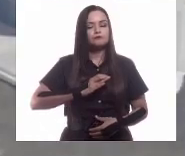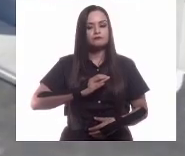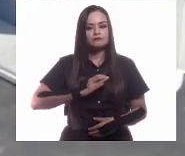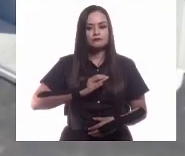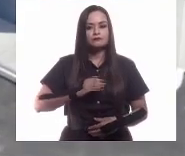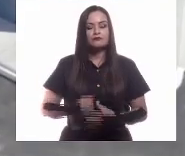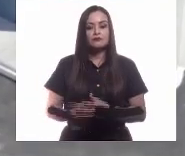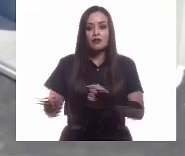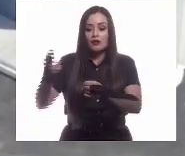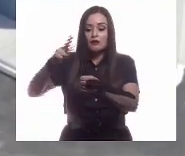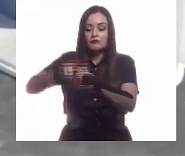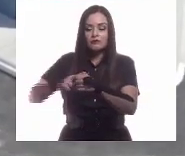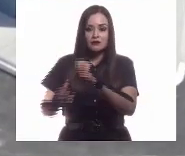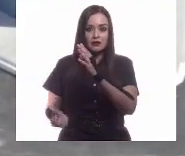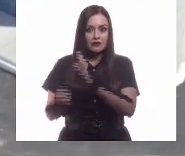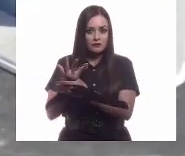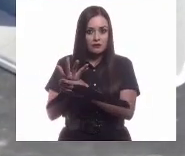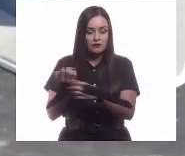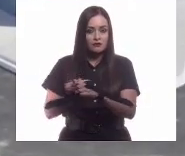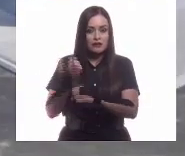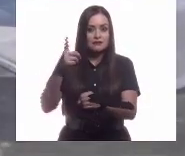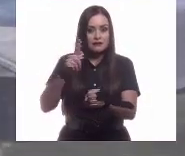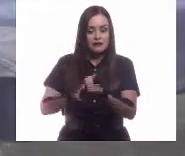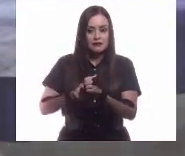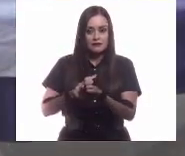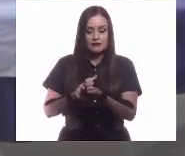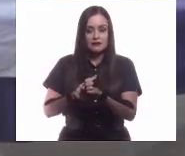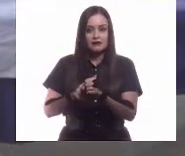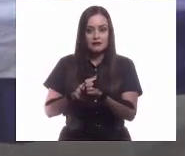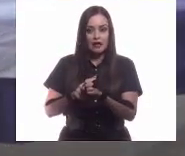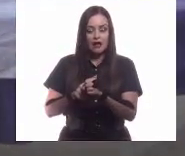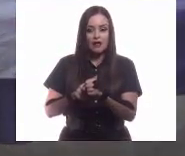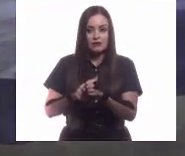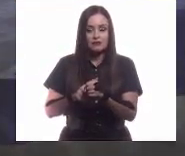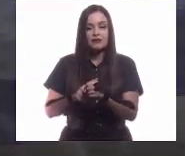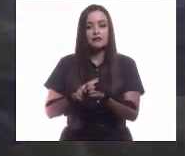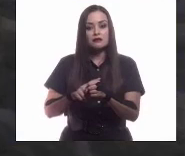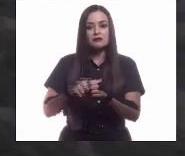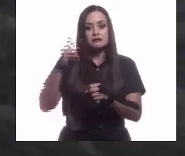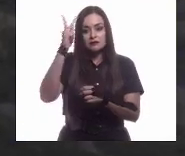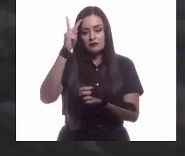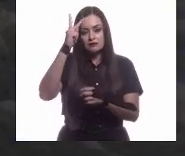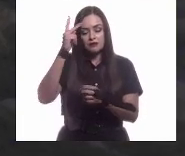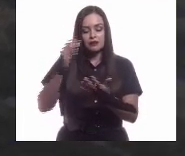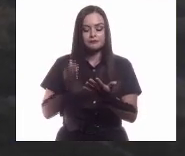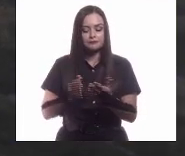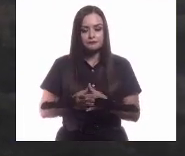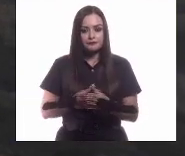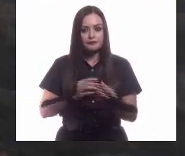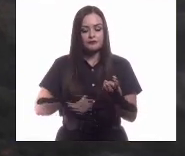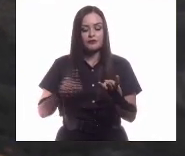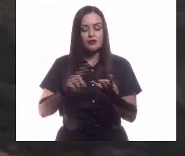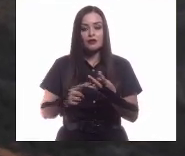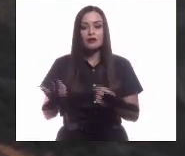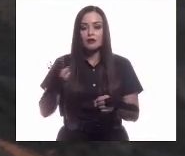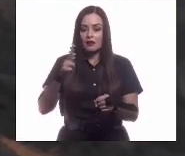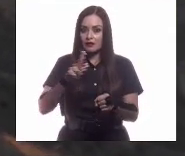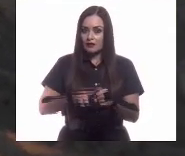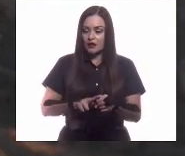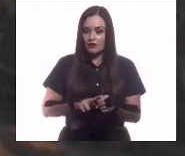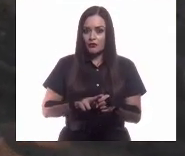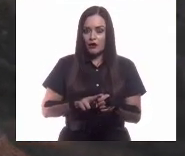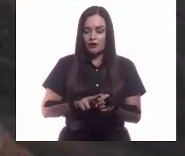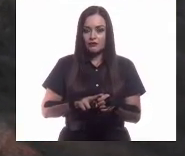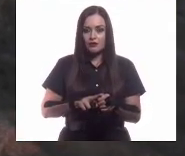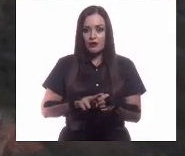operaciones de nuestro nuevo Hospital Estatal Psiquiátrico, la construcción de lo que será pronto el nuevo Hospital General de Santa